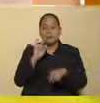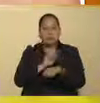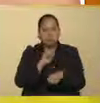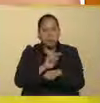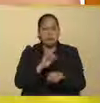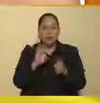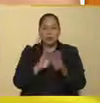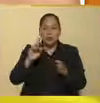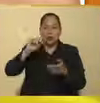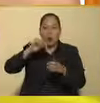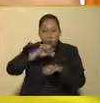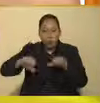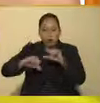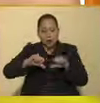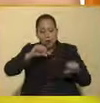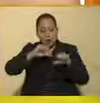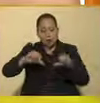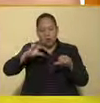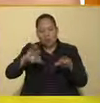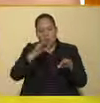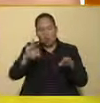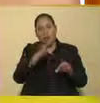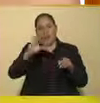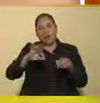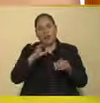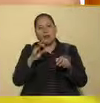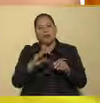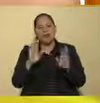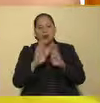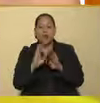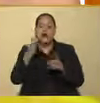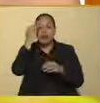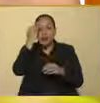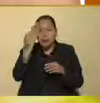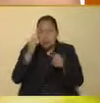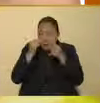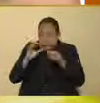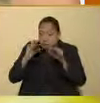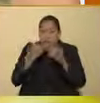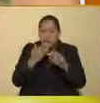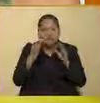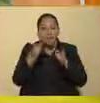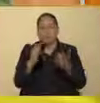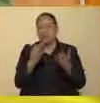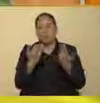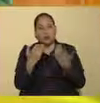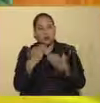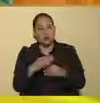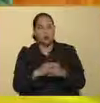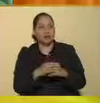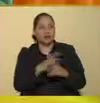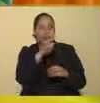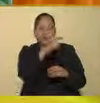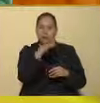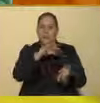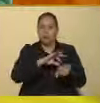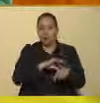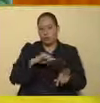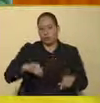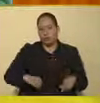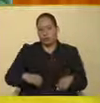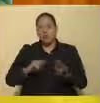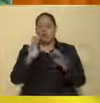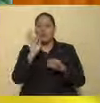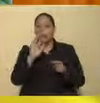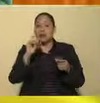cirugía una tras otra en el sentido de que no le dediquemos el tiempo suficiente. Uno, para evitar esas cosas que son las demandas